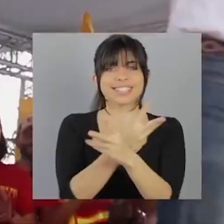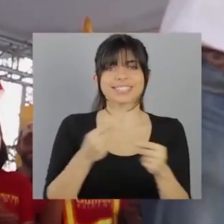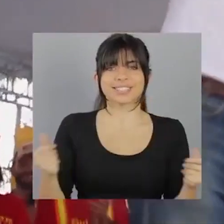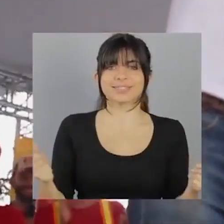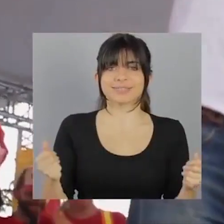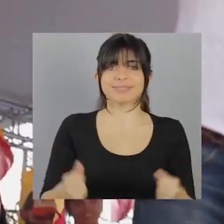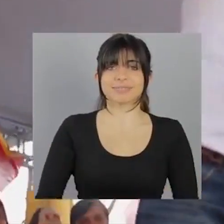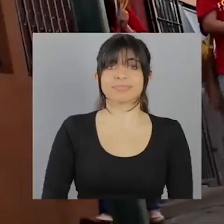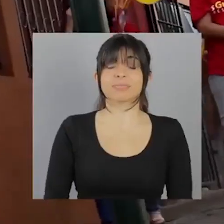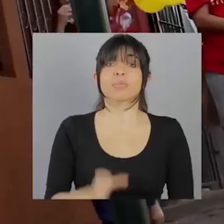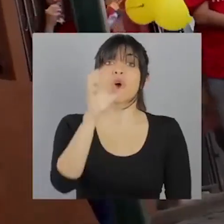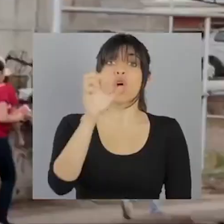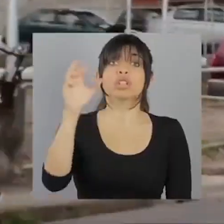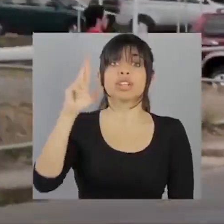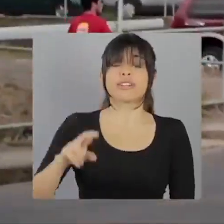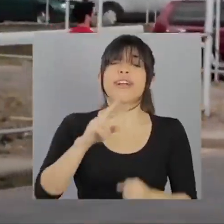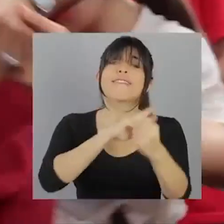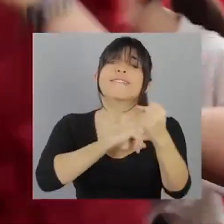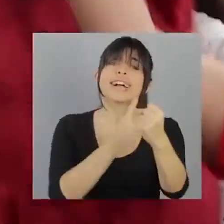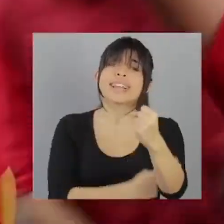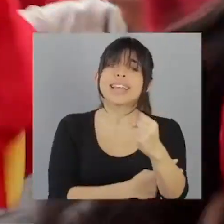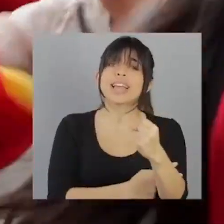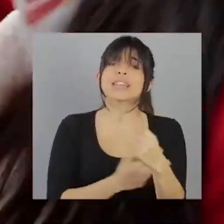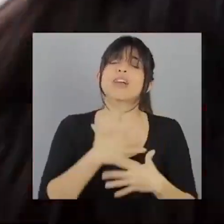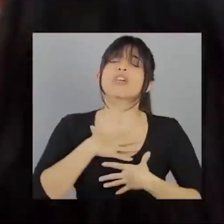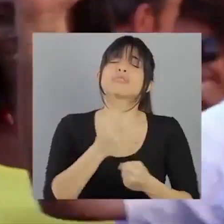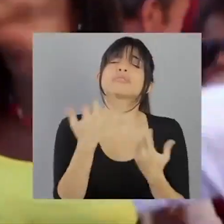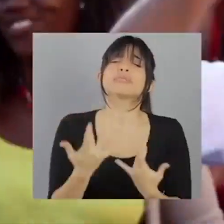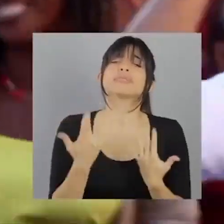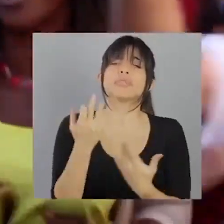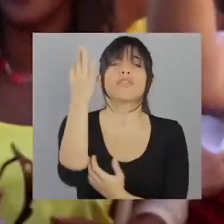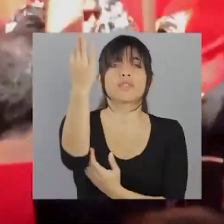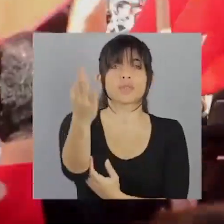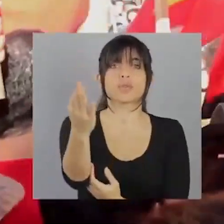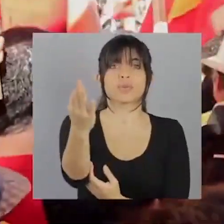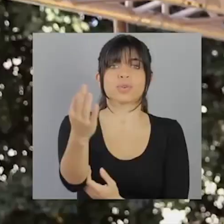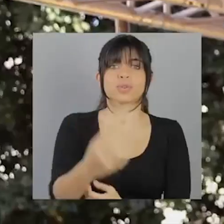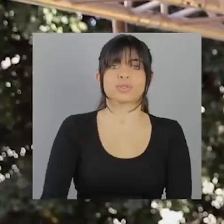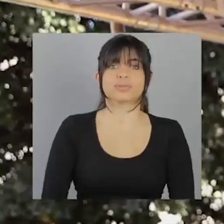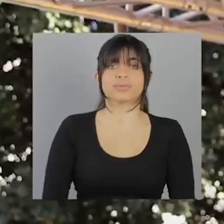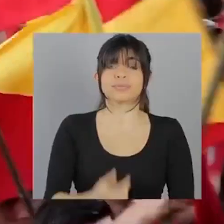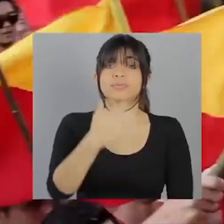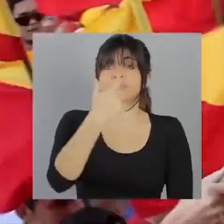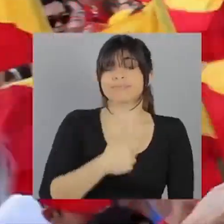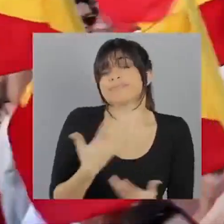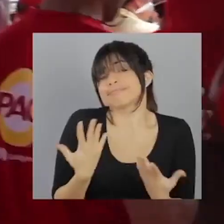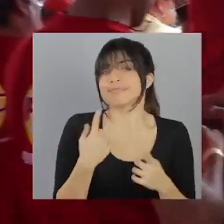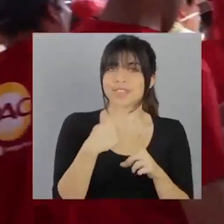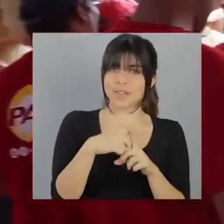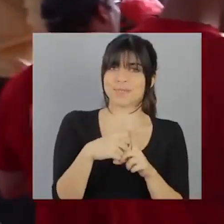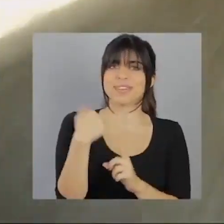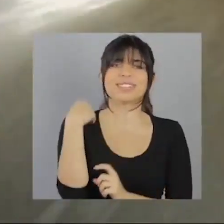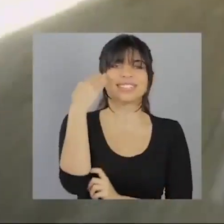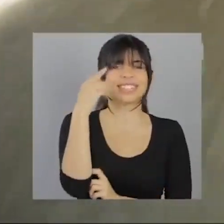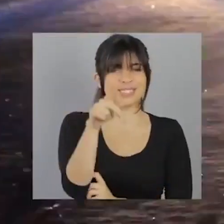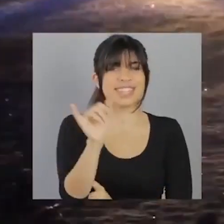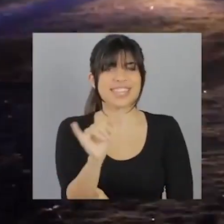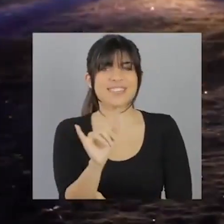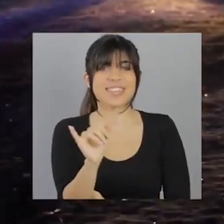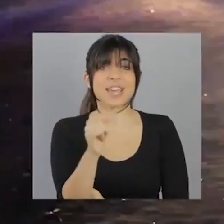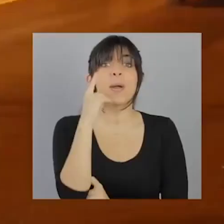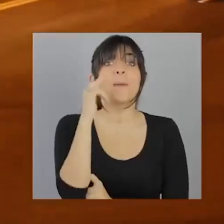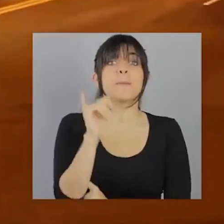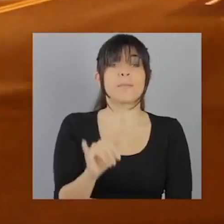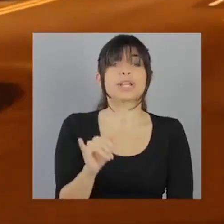salida. Una Costa Rica valiente, con esperanza en el futuro. Yo soy un optimista y sé que usted